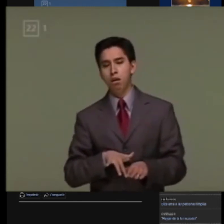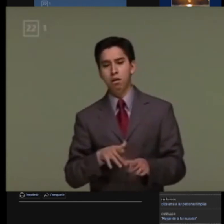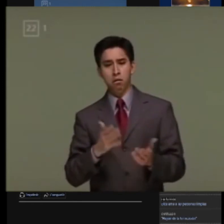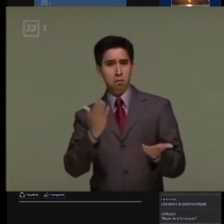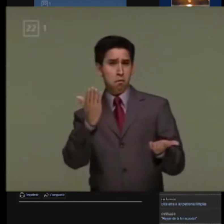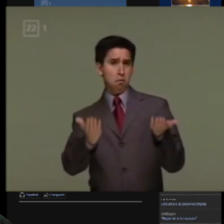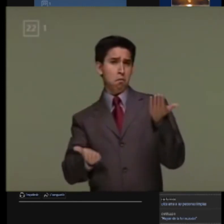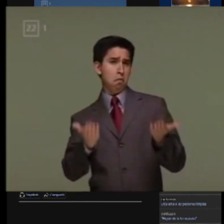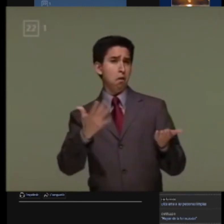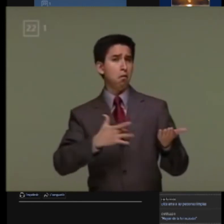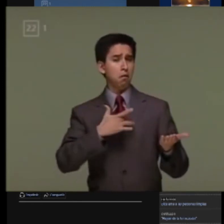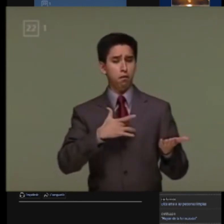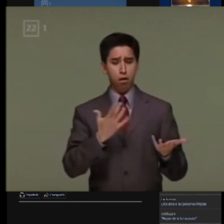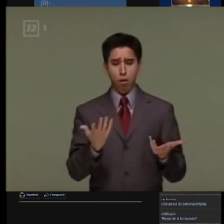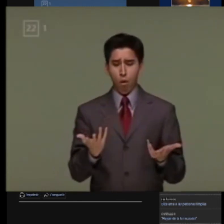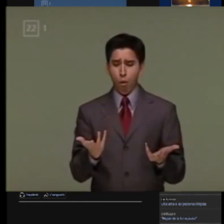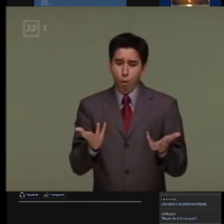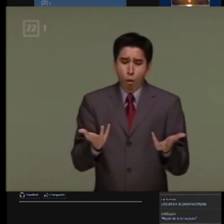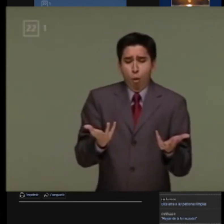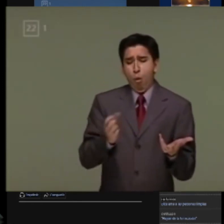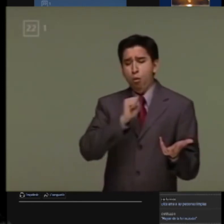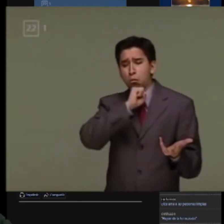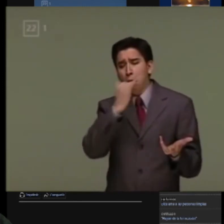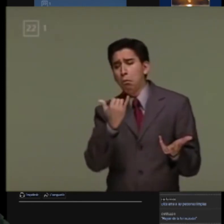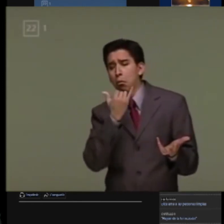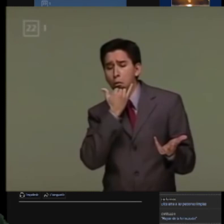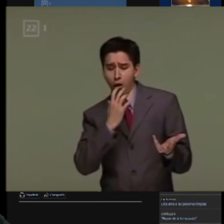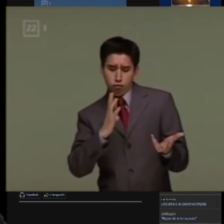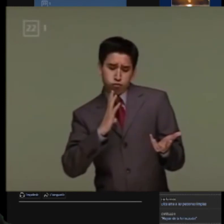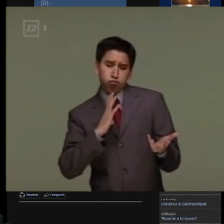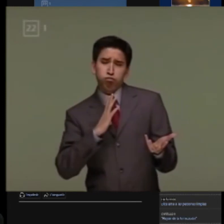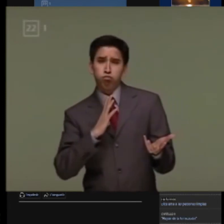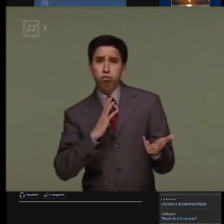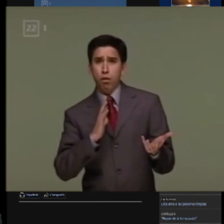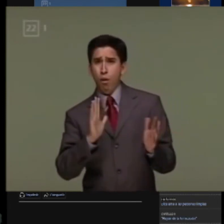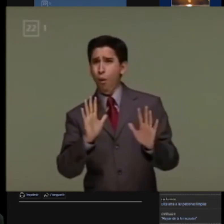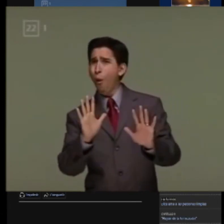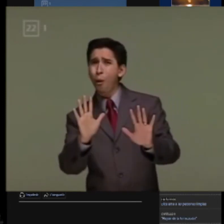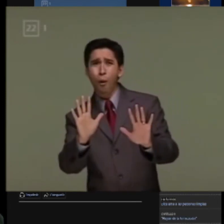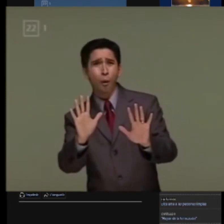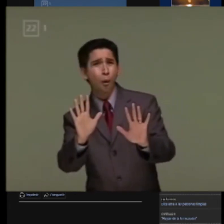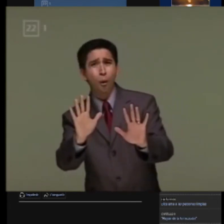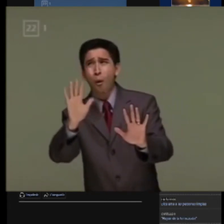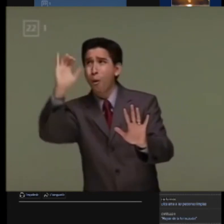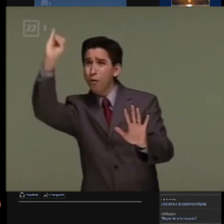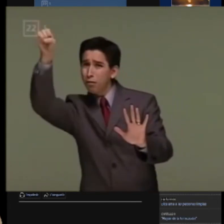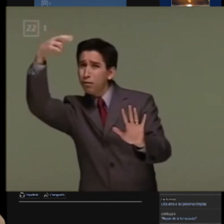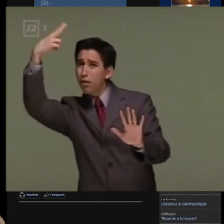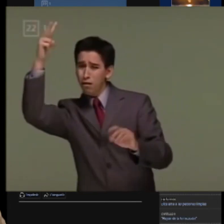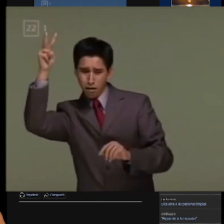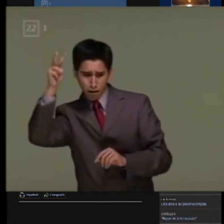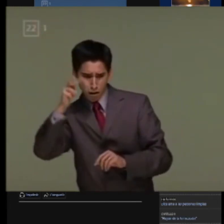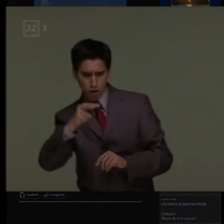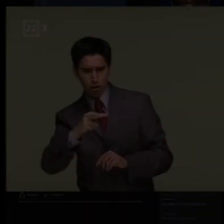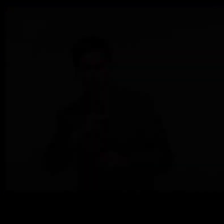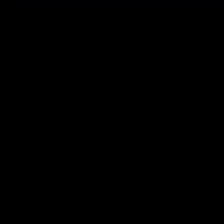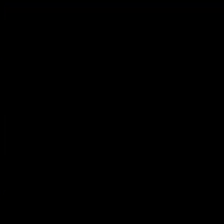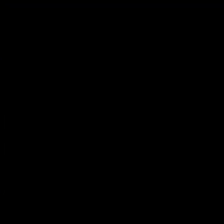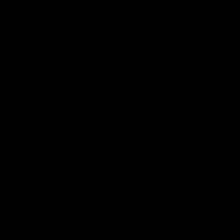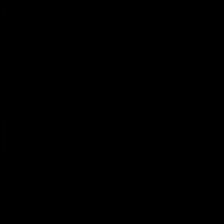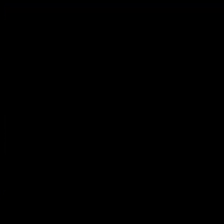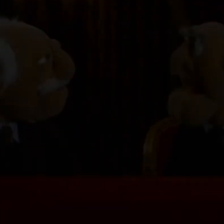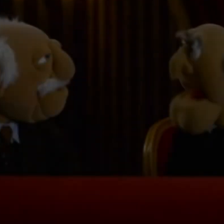Bueno, espero que les haya gustado el video y miremos a ver qué podemos encontrar para el próximo video. Gracias por ver.